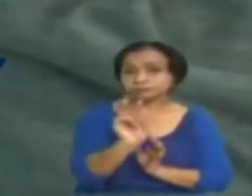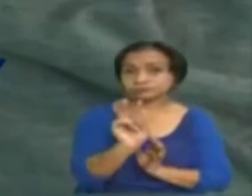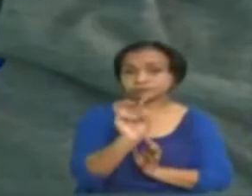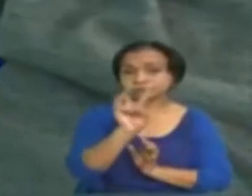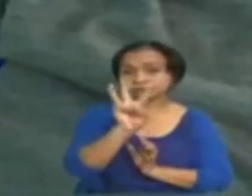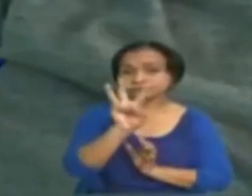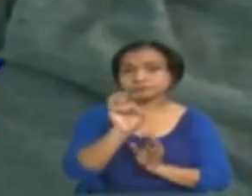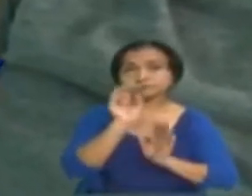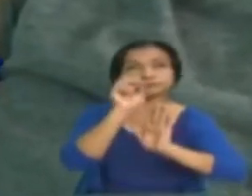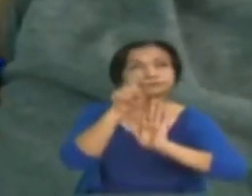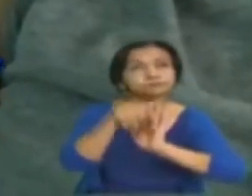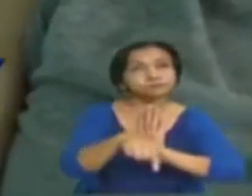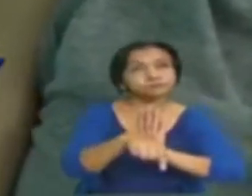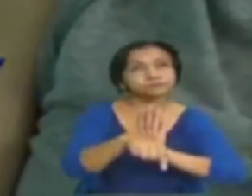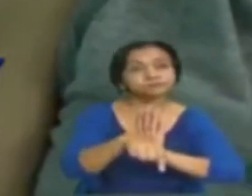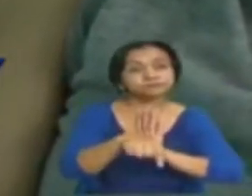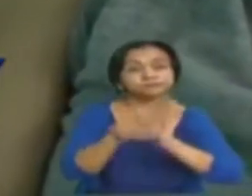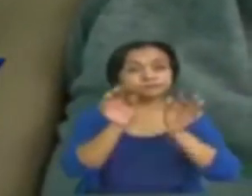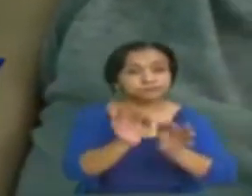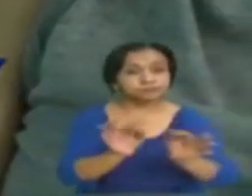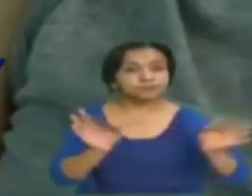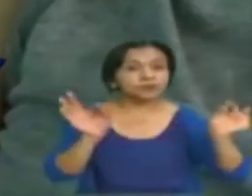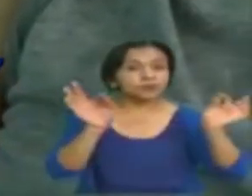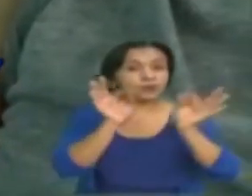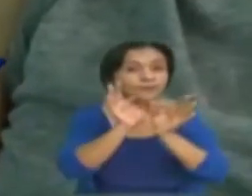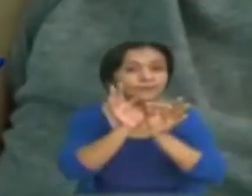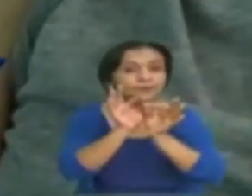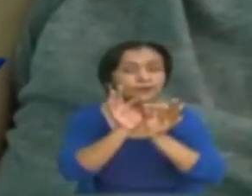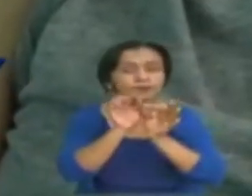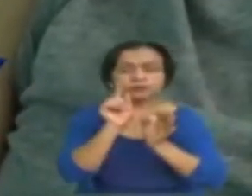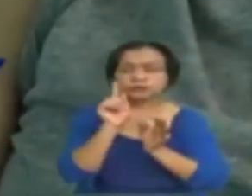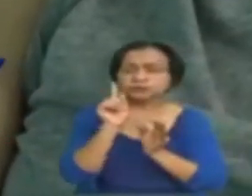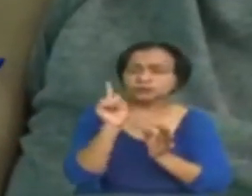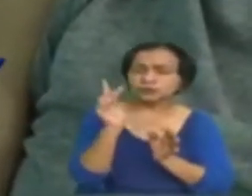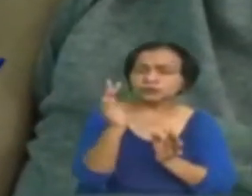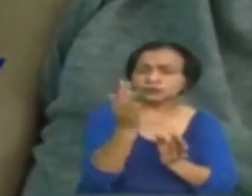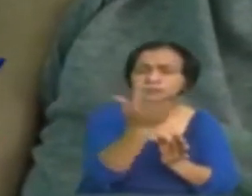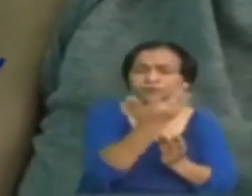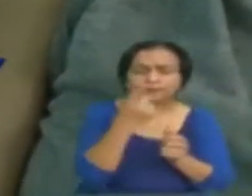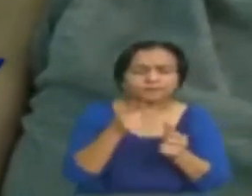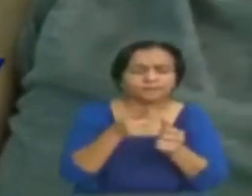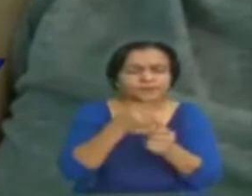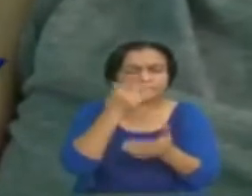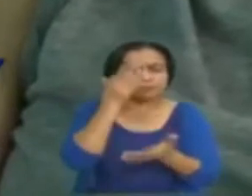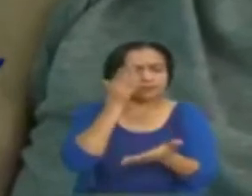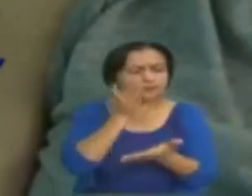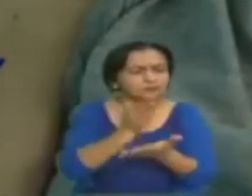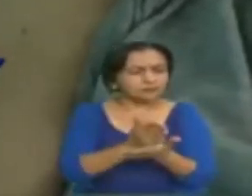insumos de salud de parte de la Organización Panamericana de la Salud valorado en